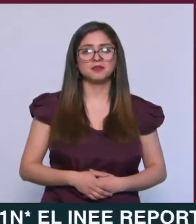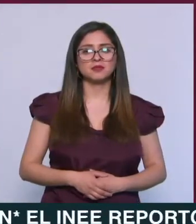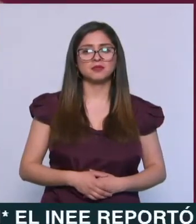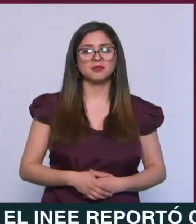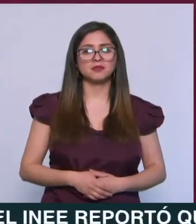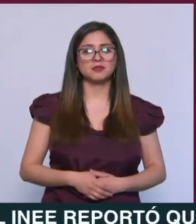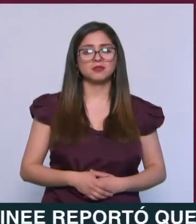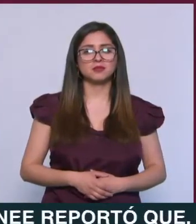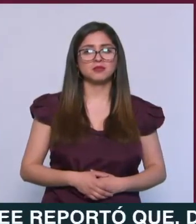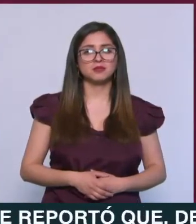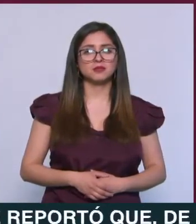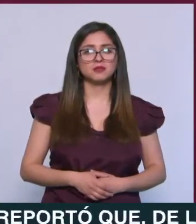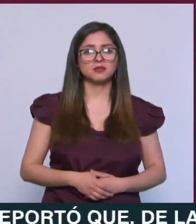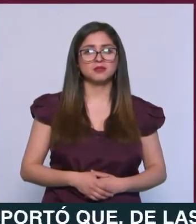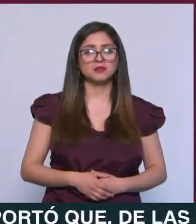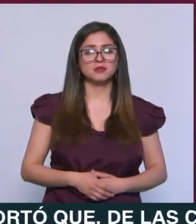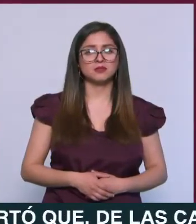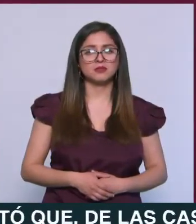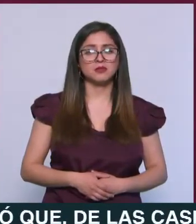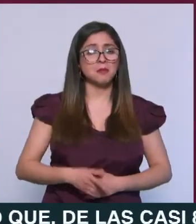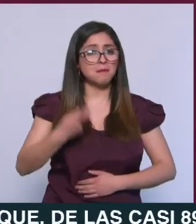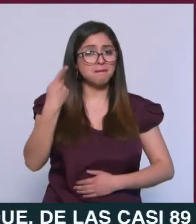la seguridad pública,